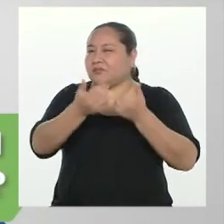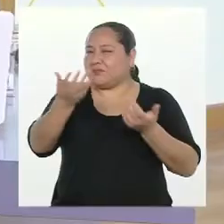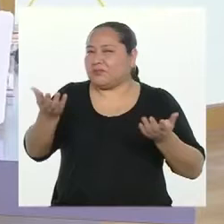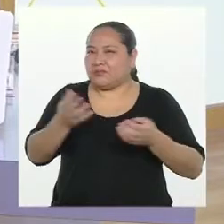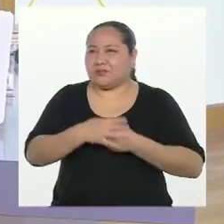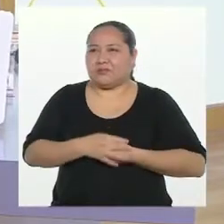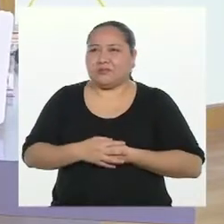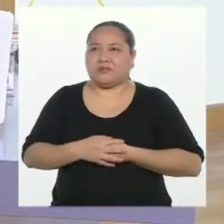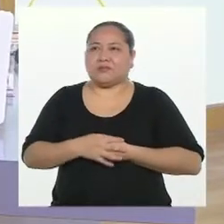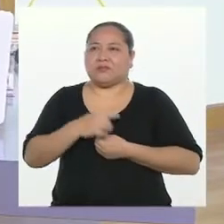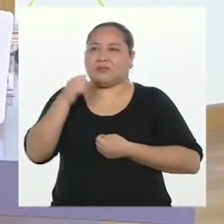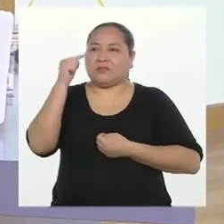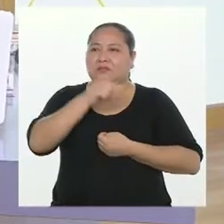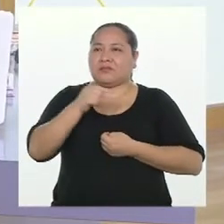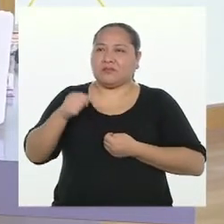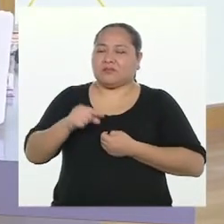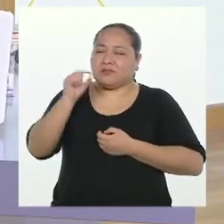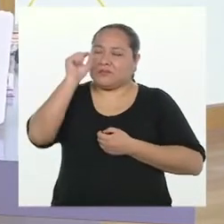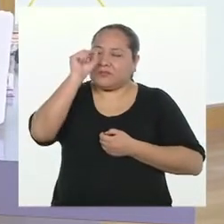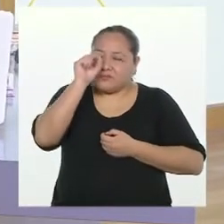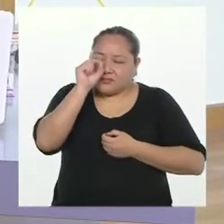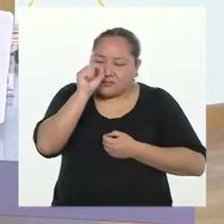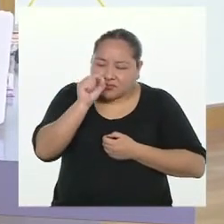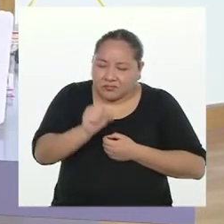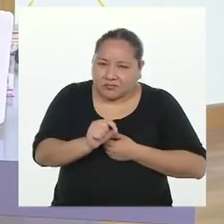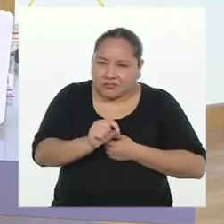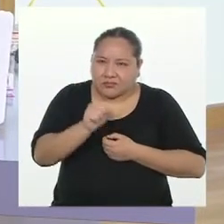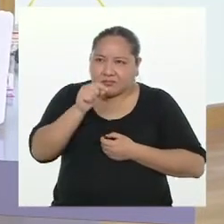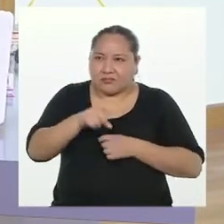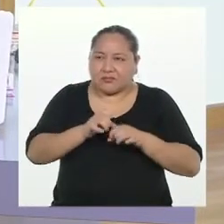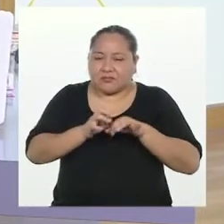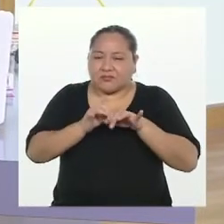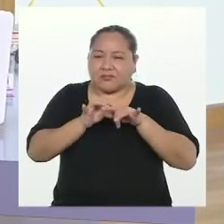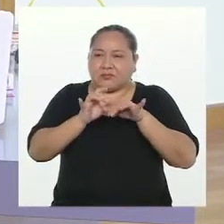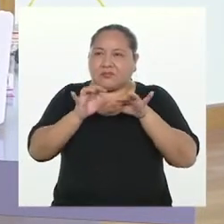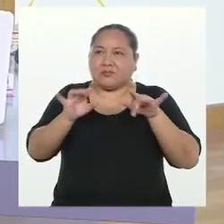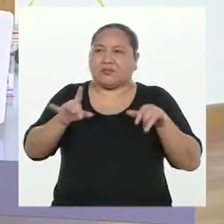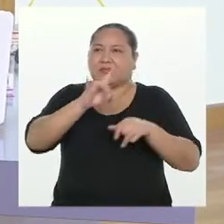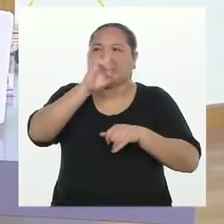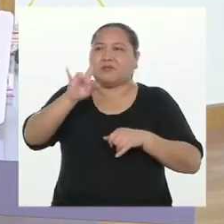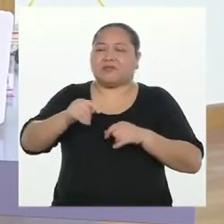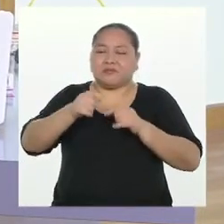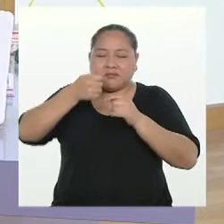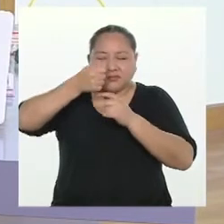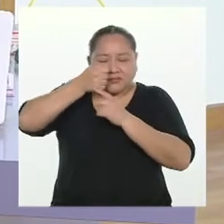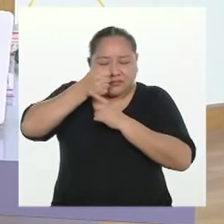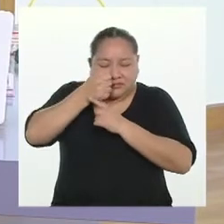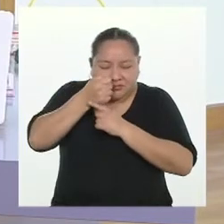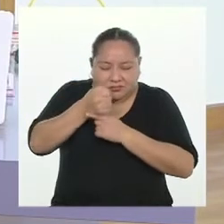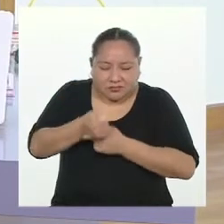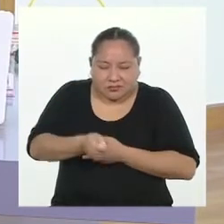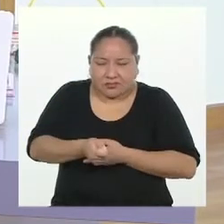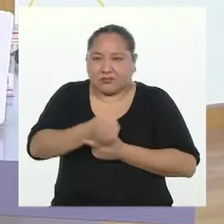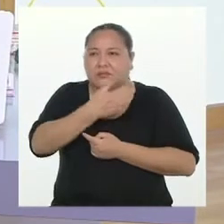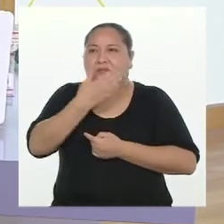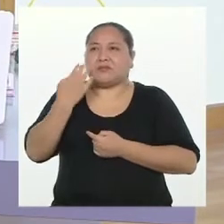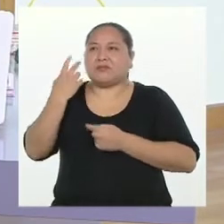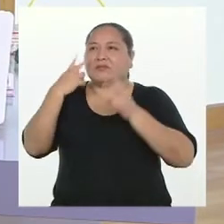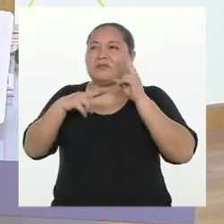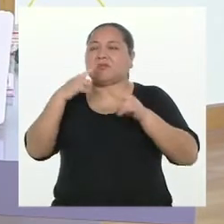son? Como son seres microscópicos y forman colonias, usaré mi lupa para una mejor observación de